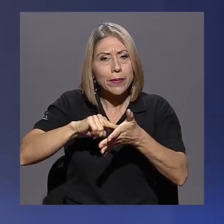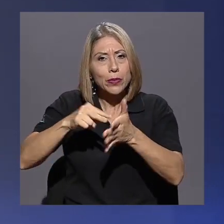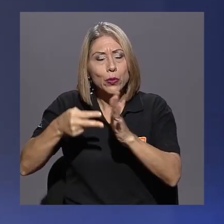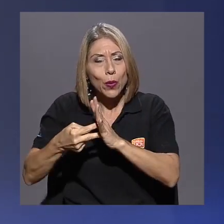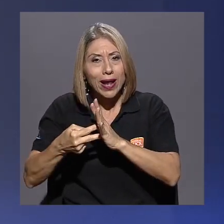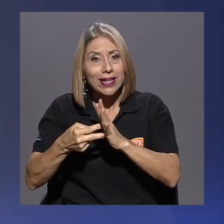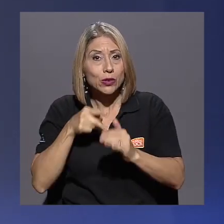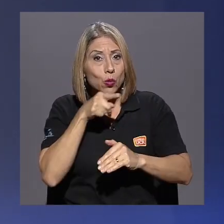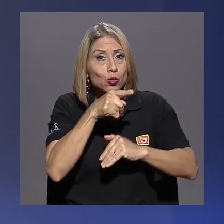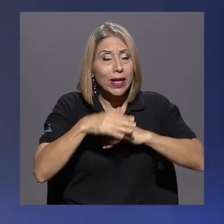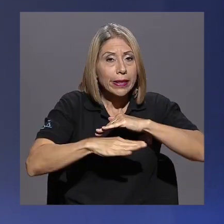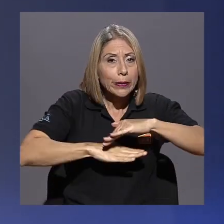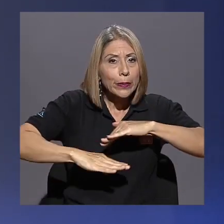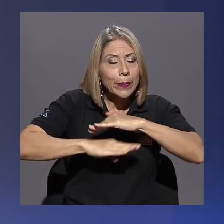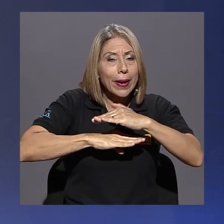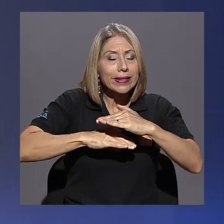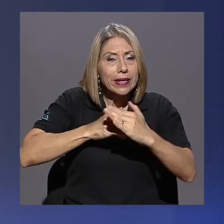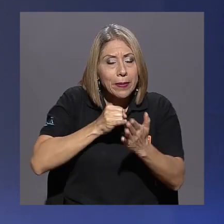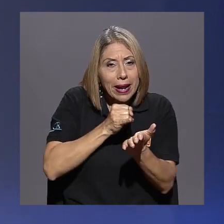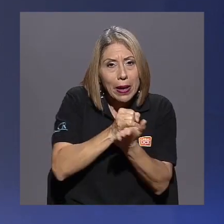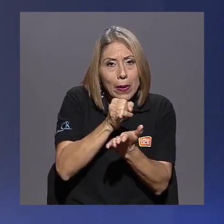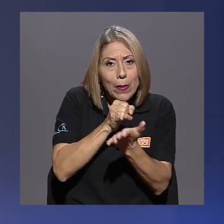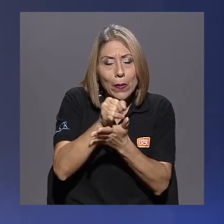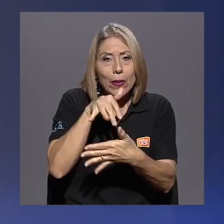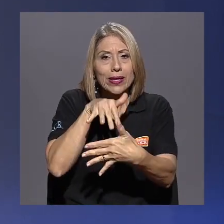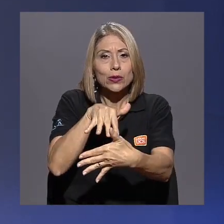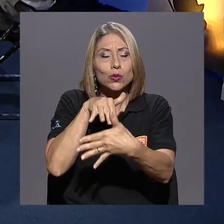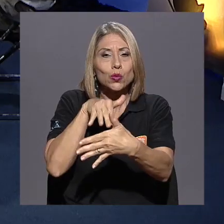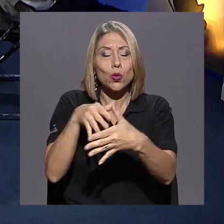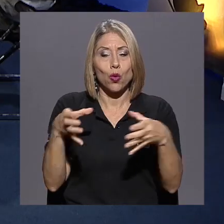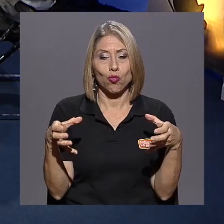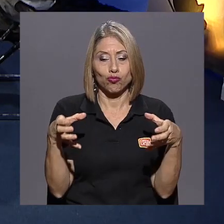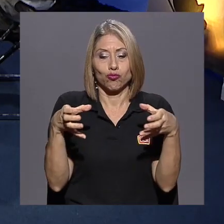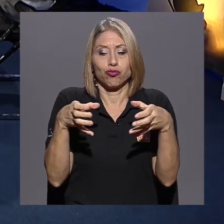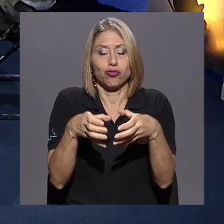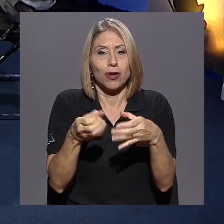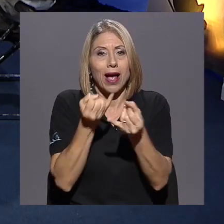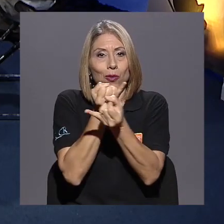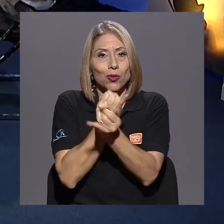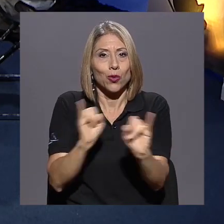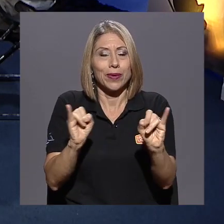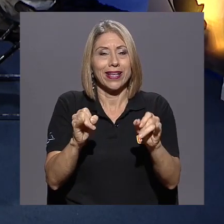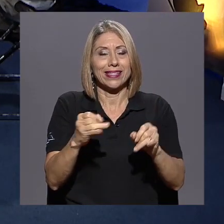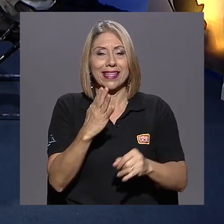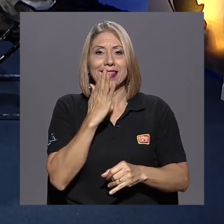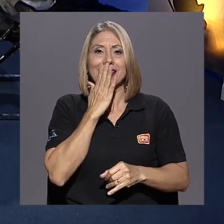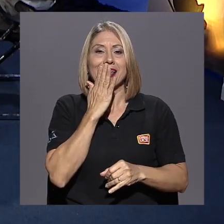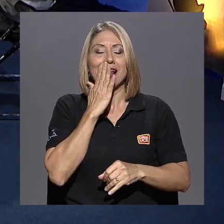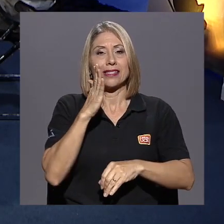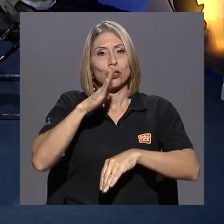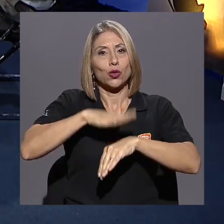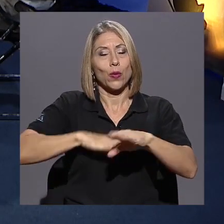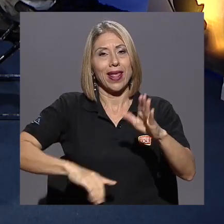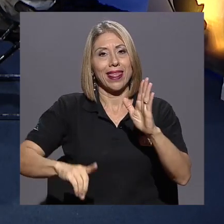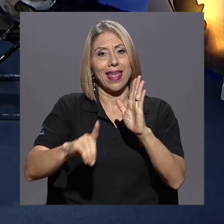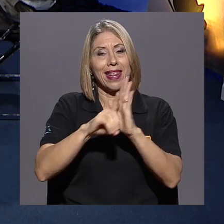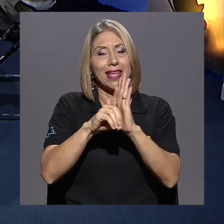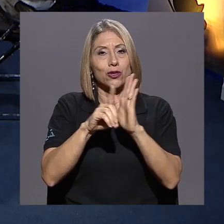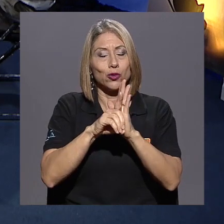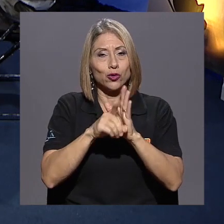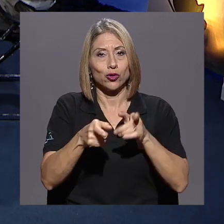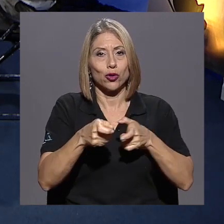hacer el estudio el análisis de las autonomías indígenas sobre el tema de los derechos indígenas de los pueblos